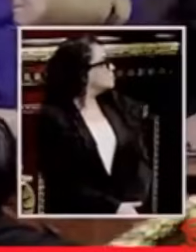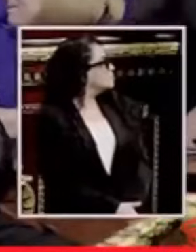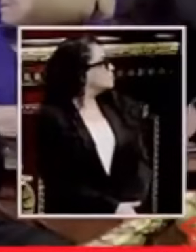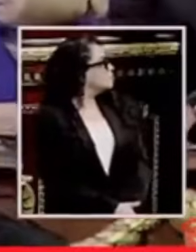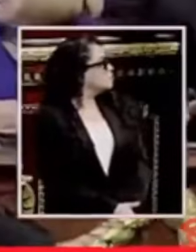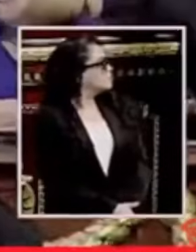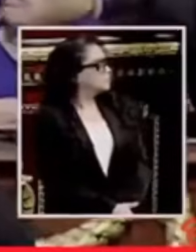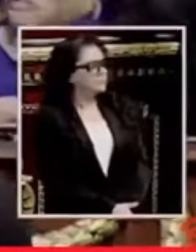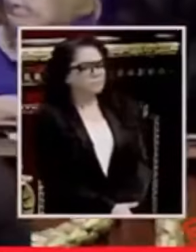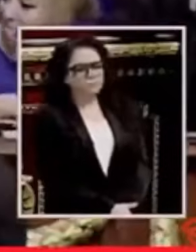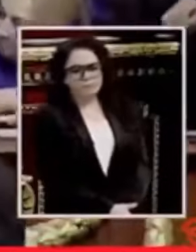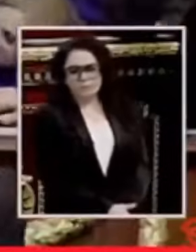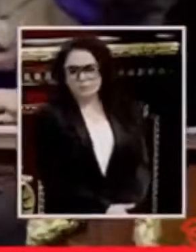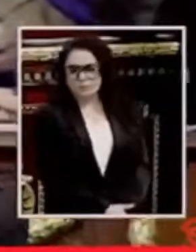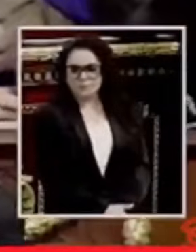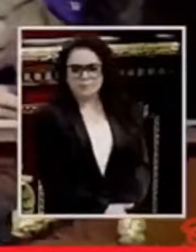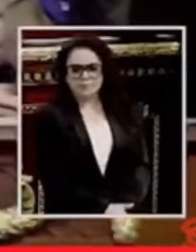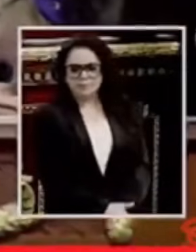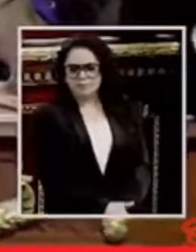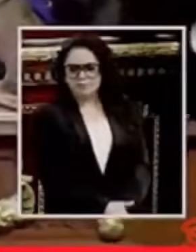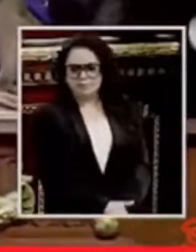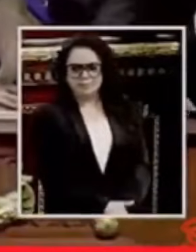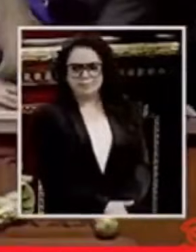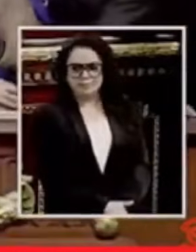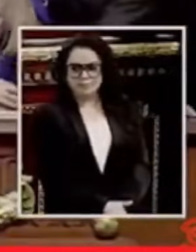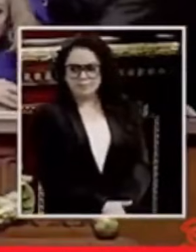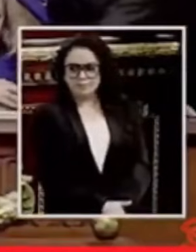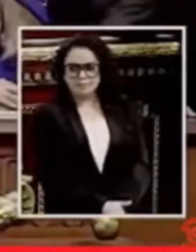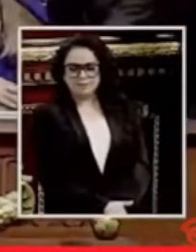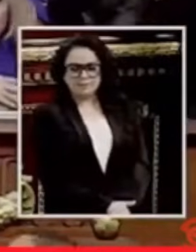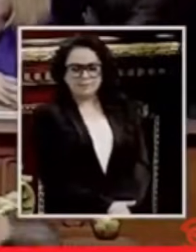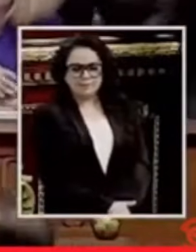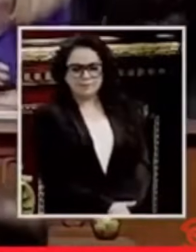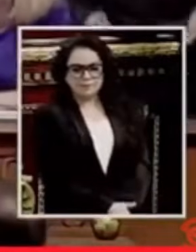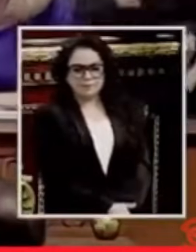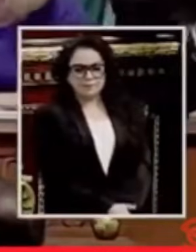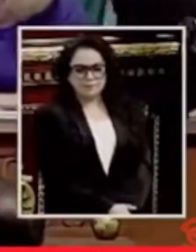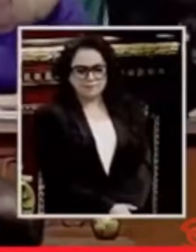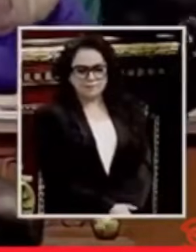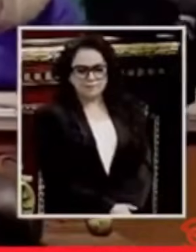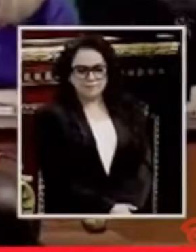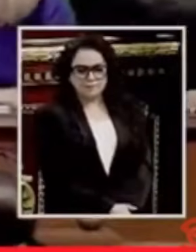nosotros teníamos que legislarlo en el Congreso de la Ciudad de México.